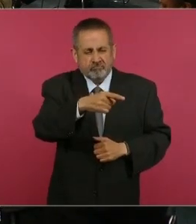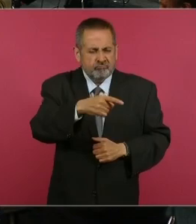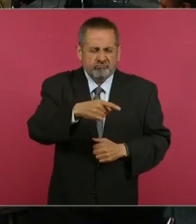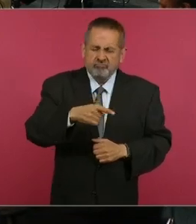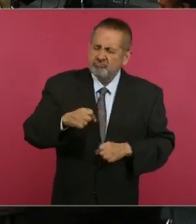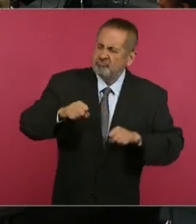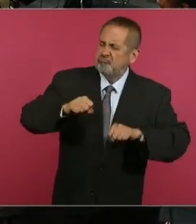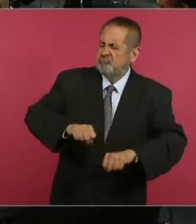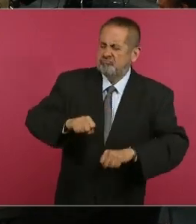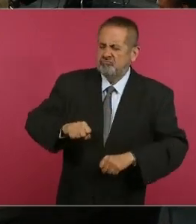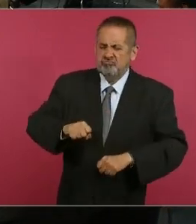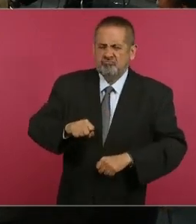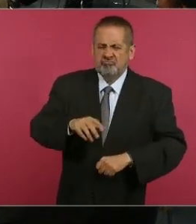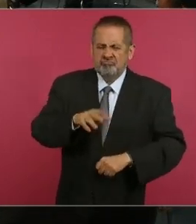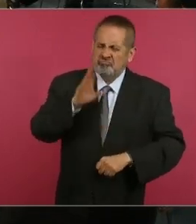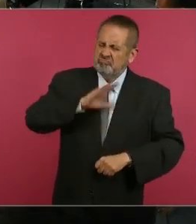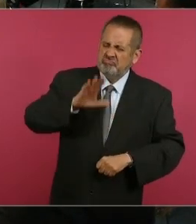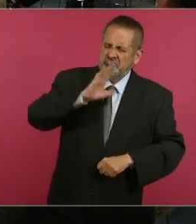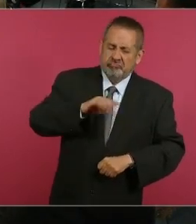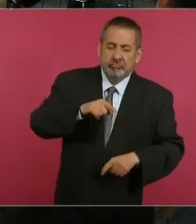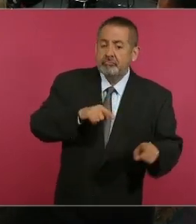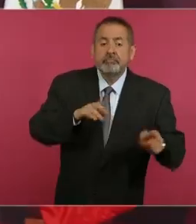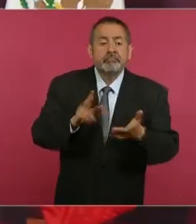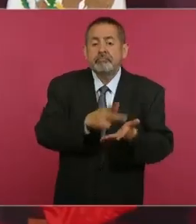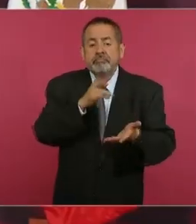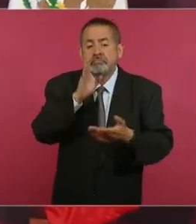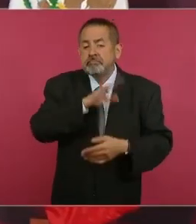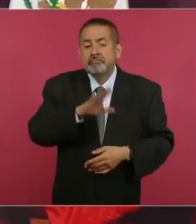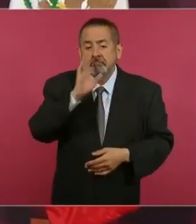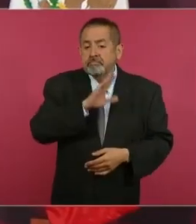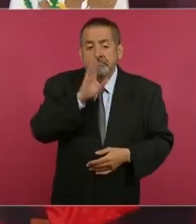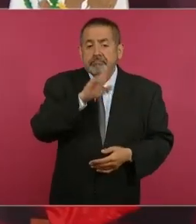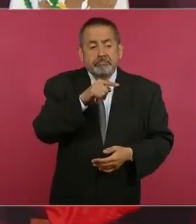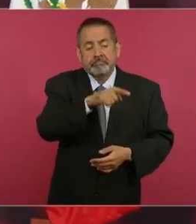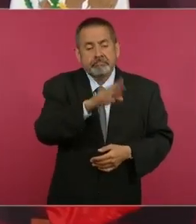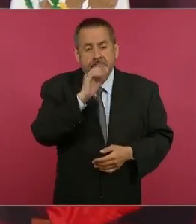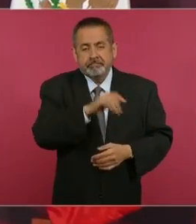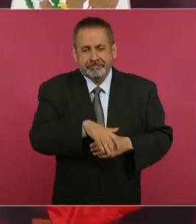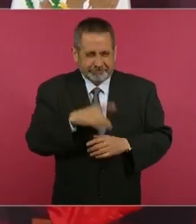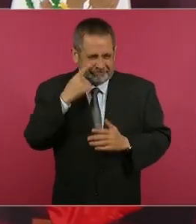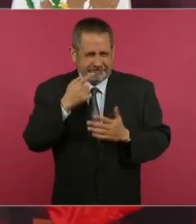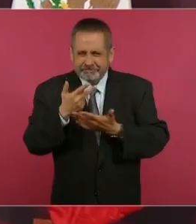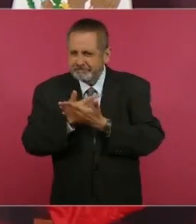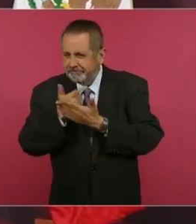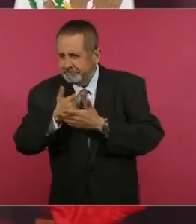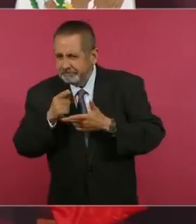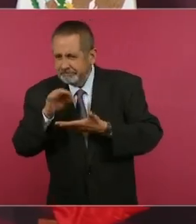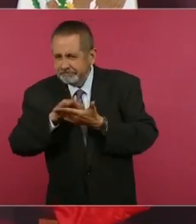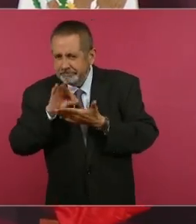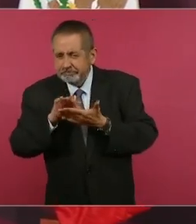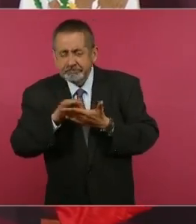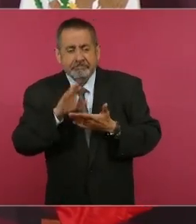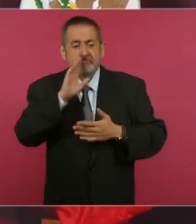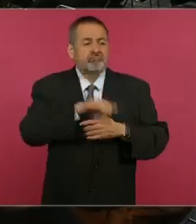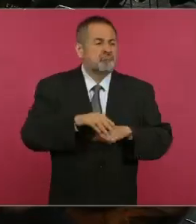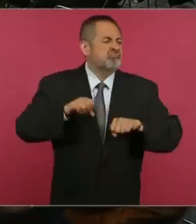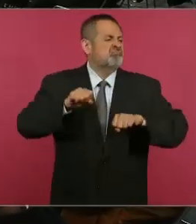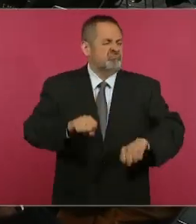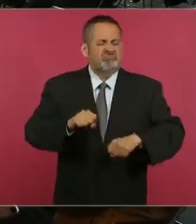postura le ha ido mal, ¿no? Si vemos las encuestas, está